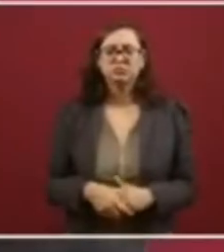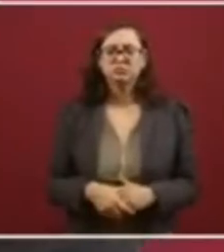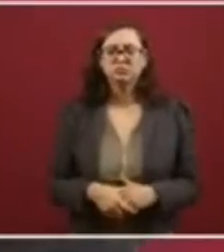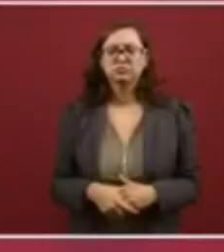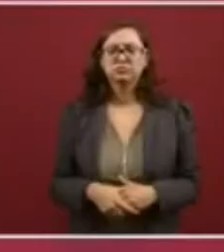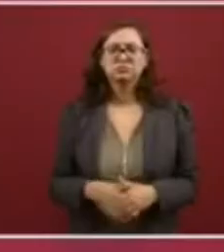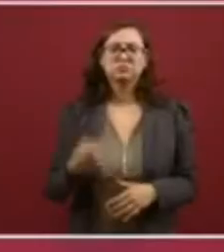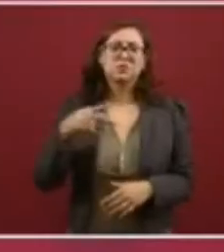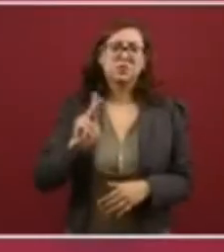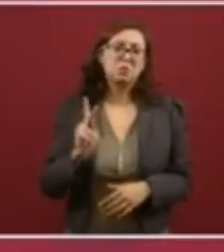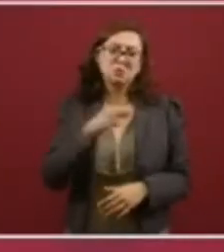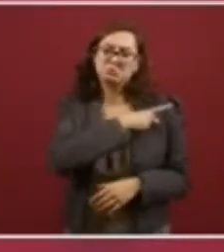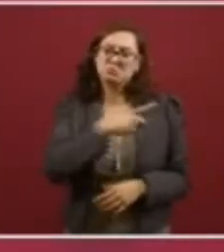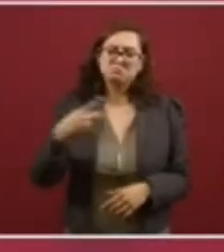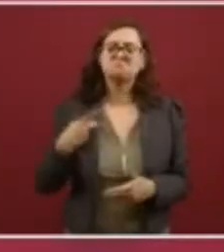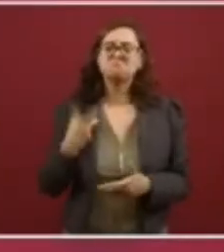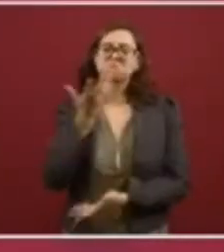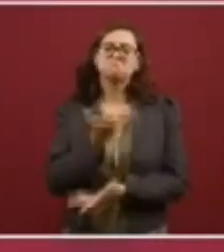hay que actuar con la verdad